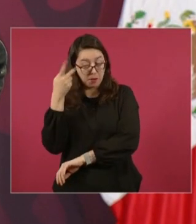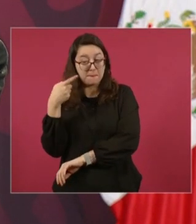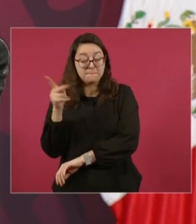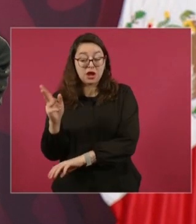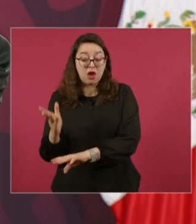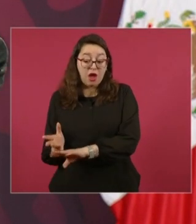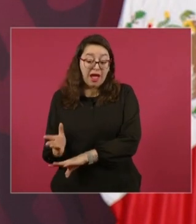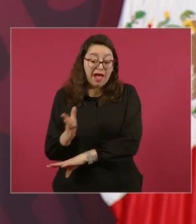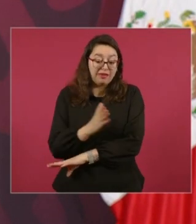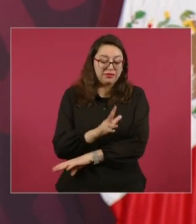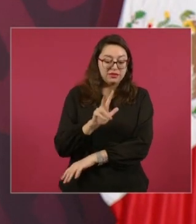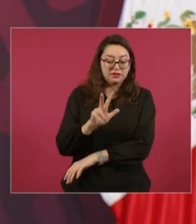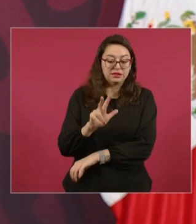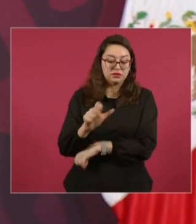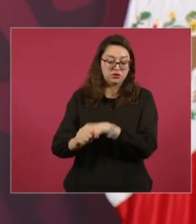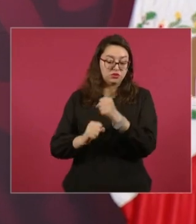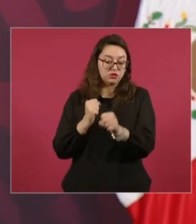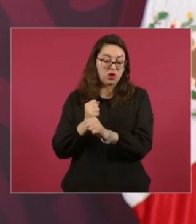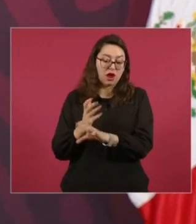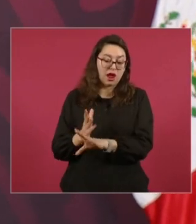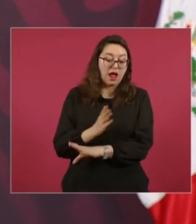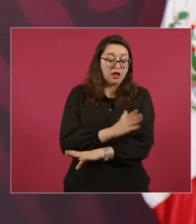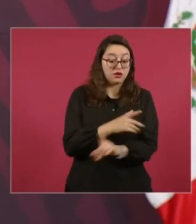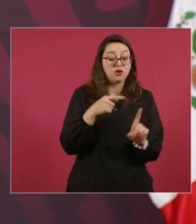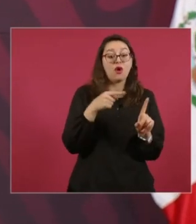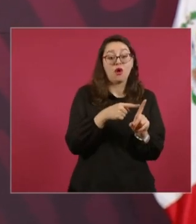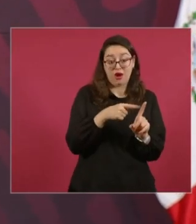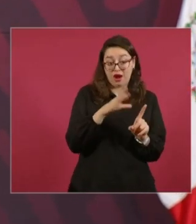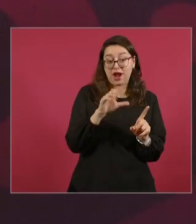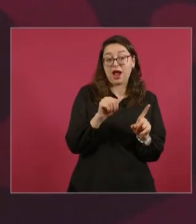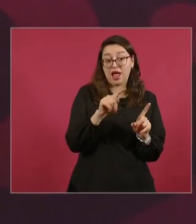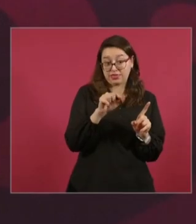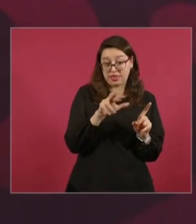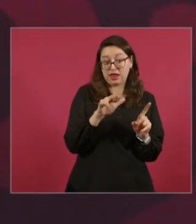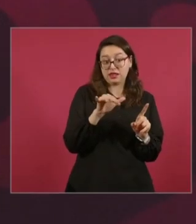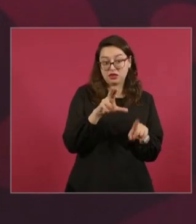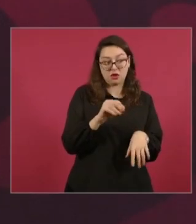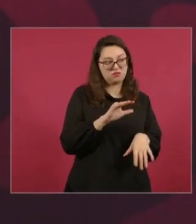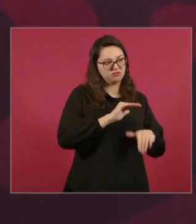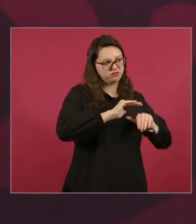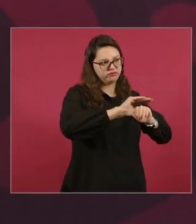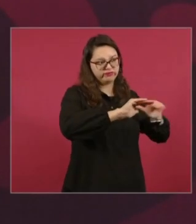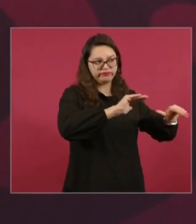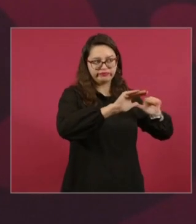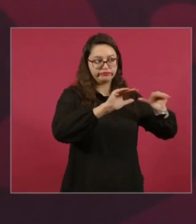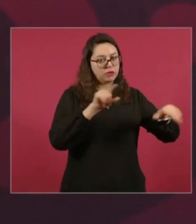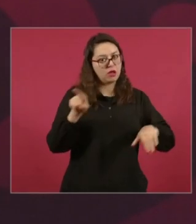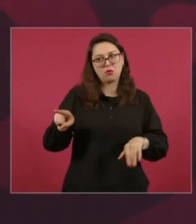Llamó al pueblo a derrocar a Porfirio Díaz cuando